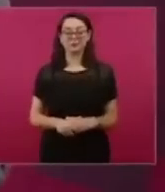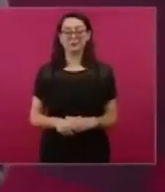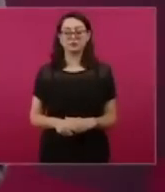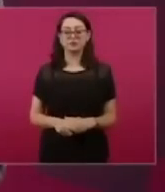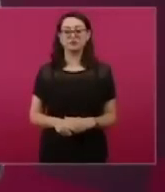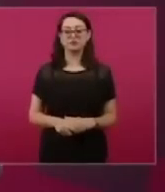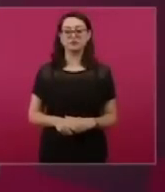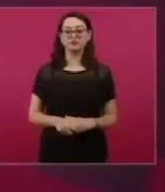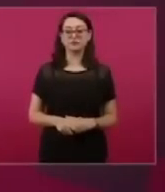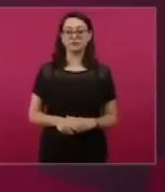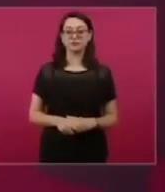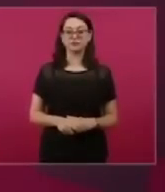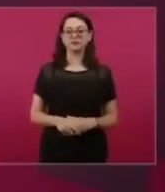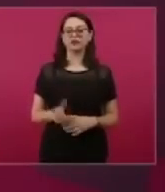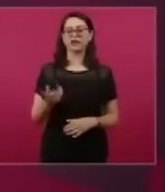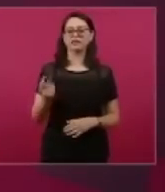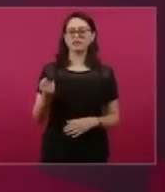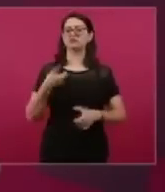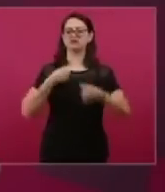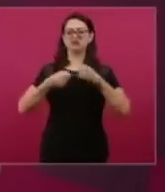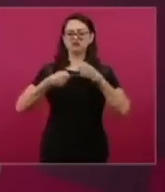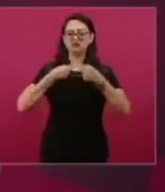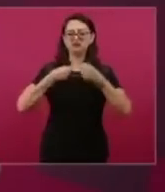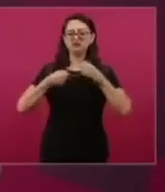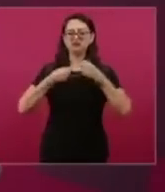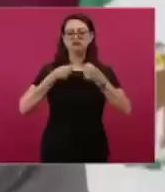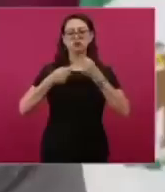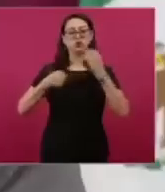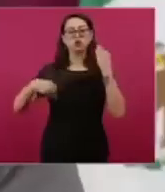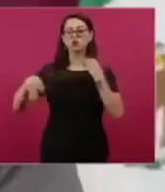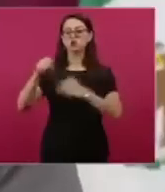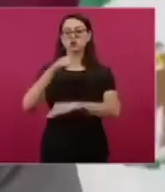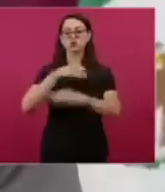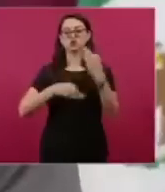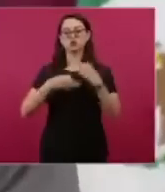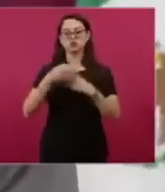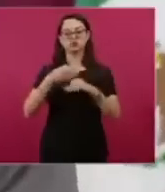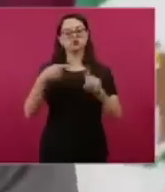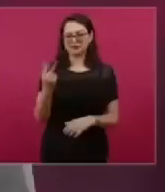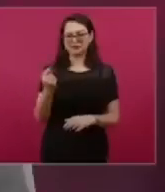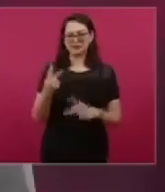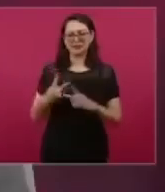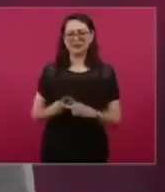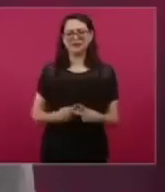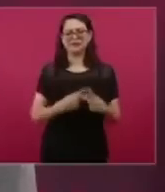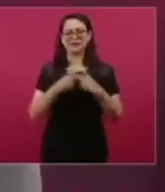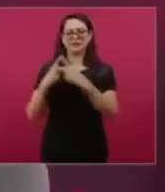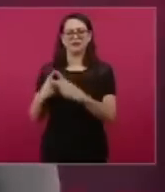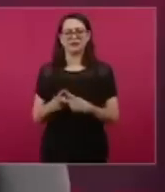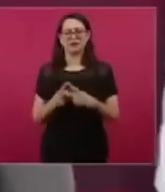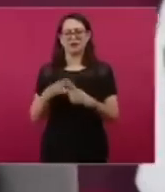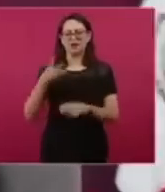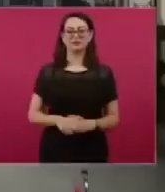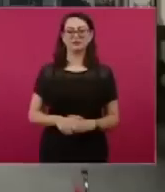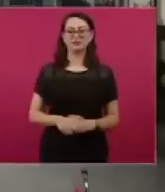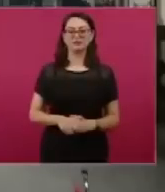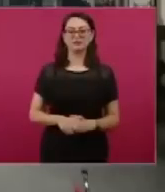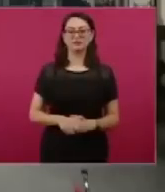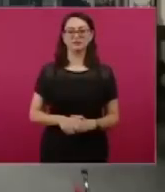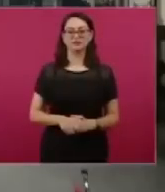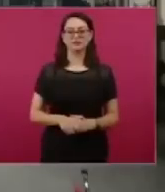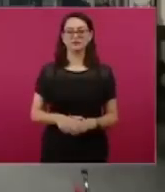los comentaristas de Televisa todos los comentaristas de Televisa el tercer grado